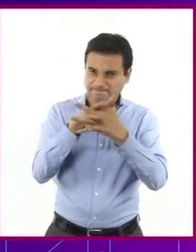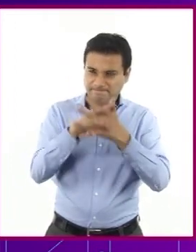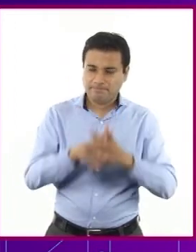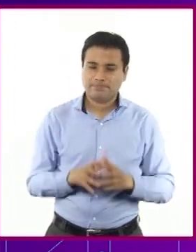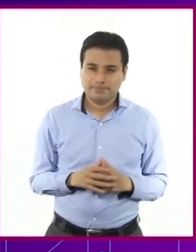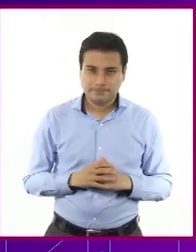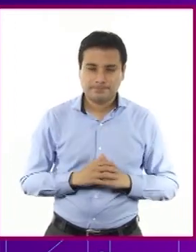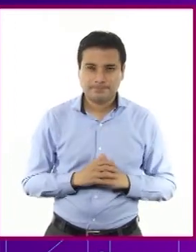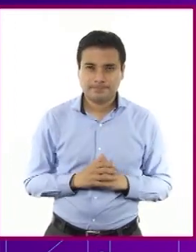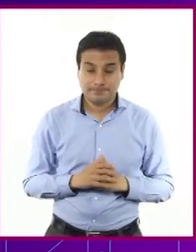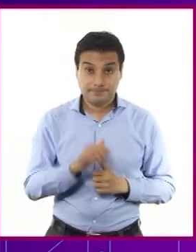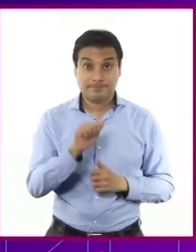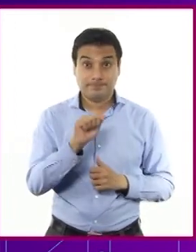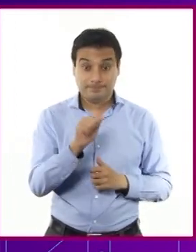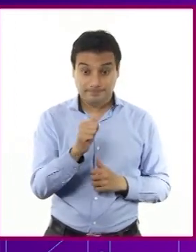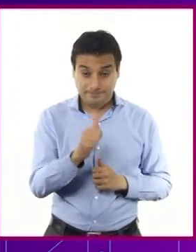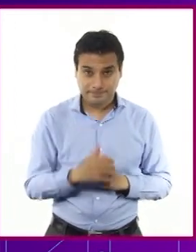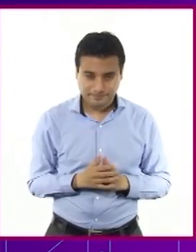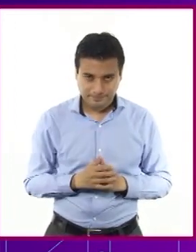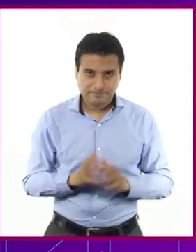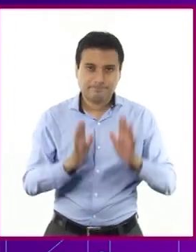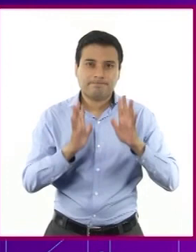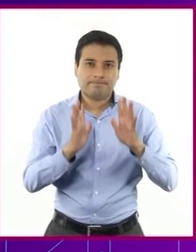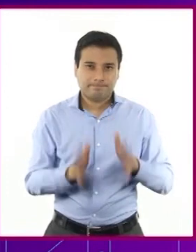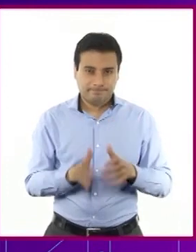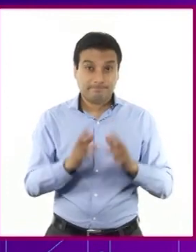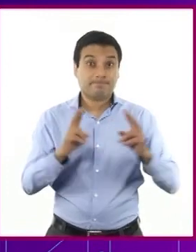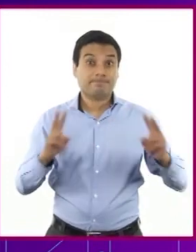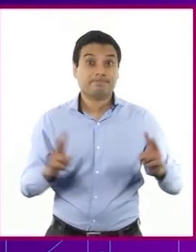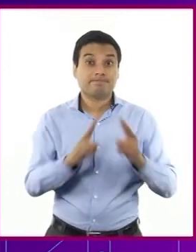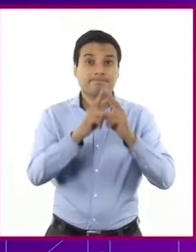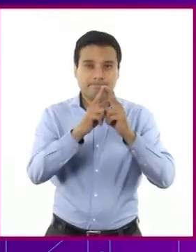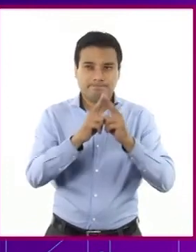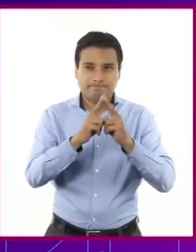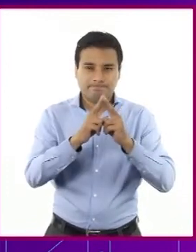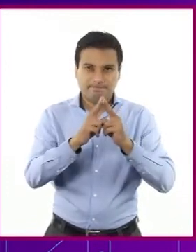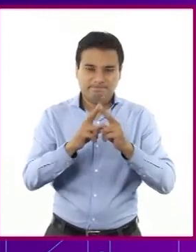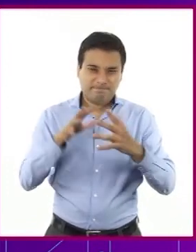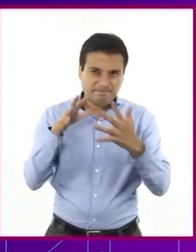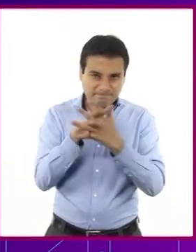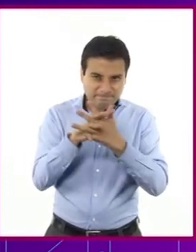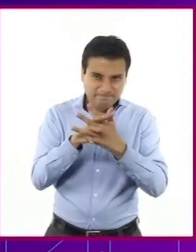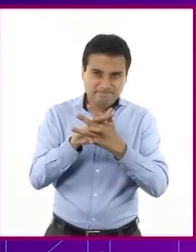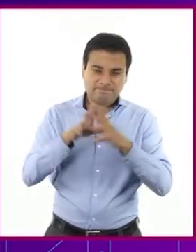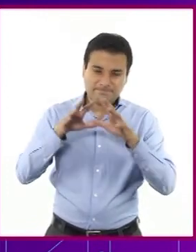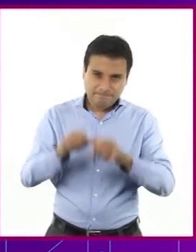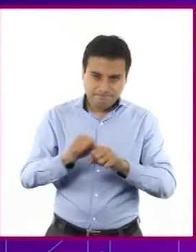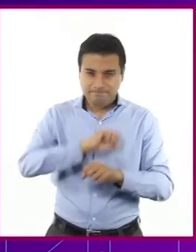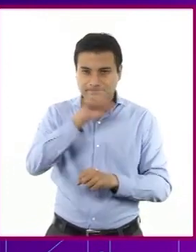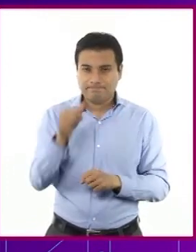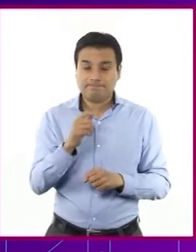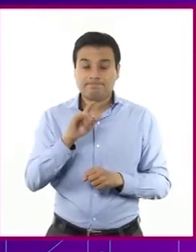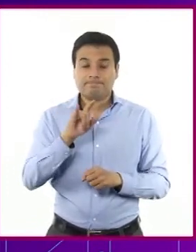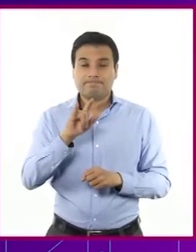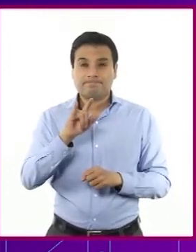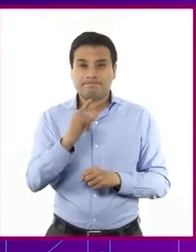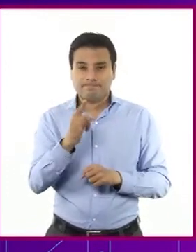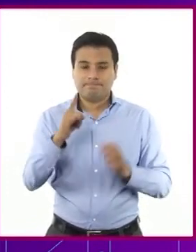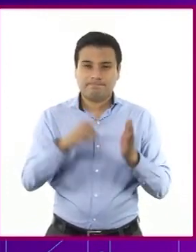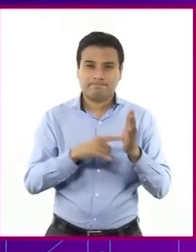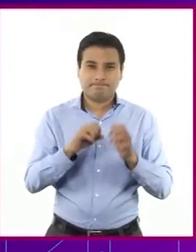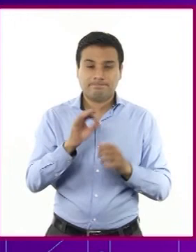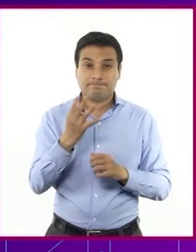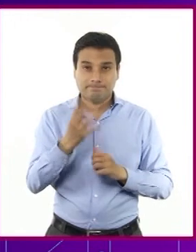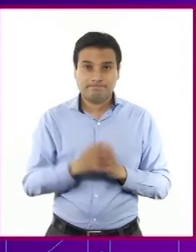aliada. En agosto, liberaron la ciudad de París. También en junio de 1944, el ejército